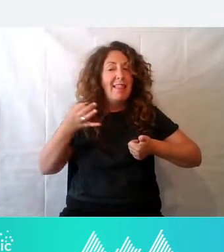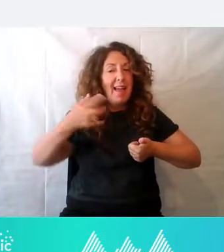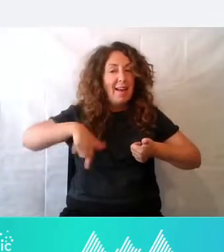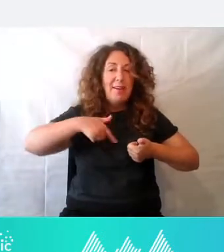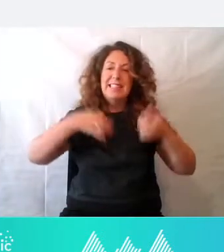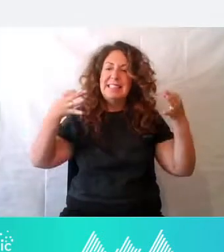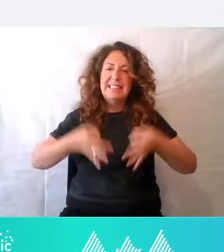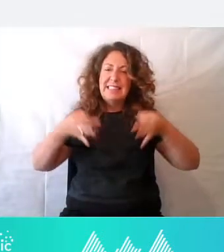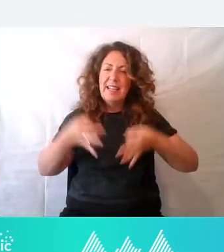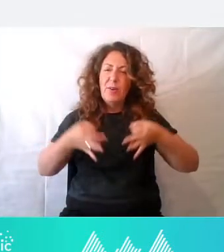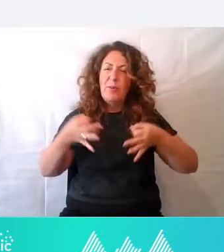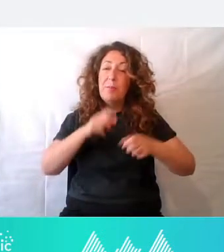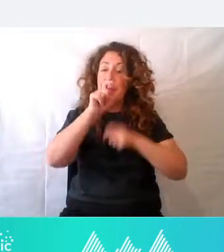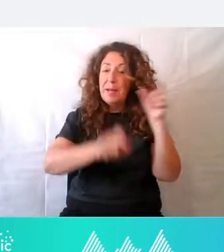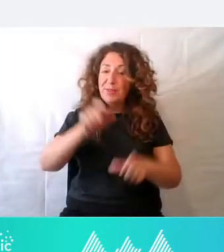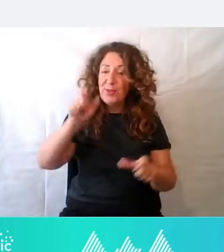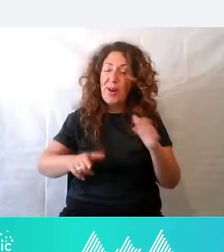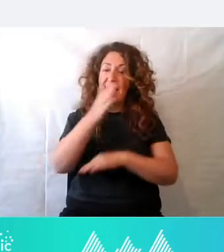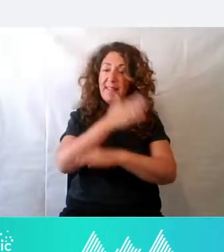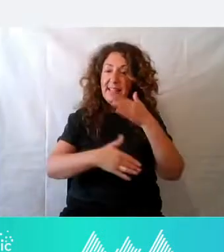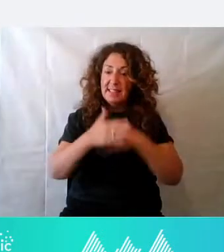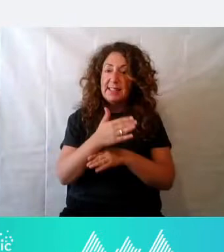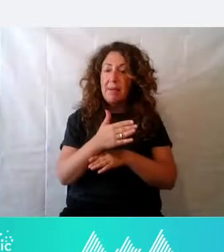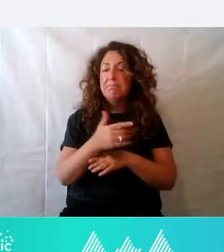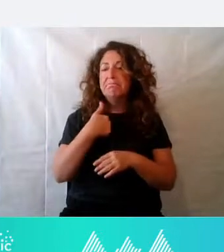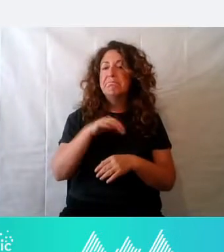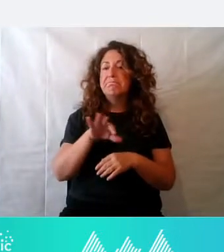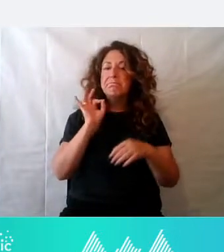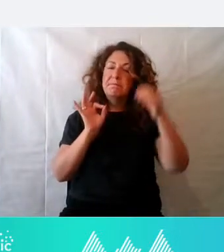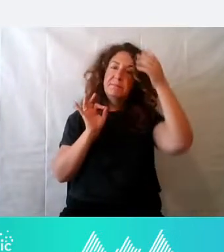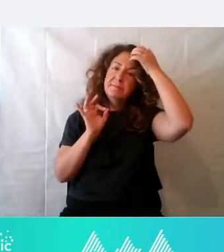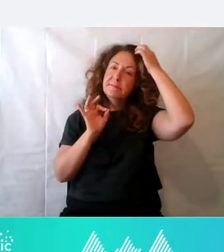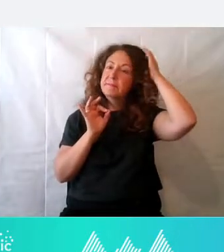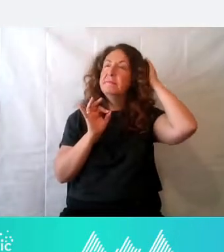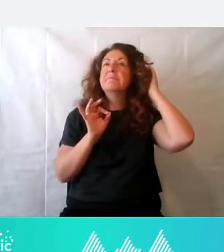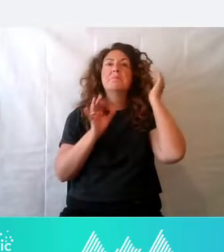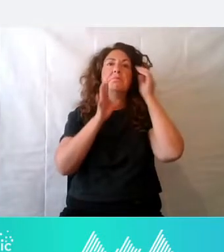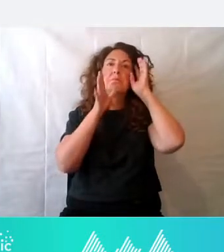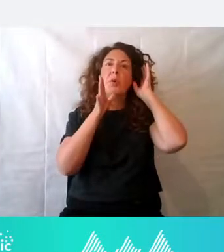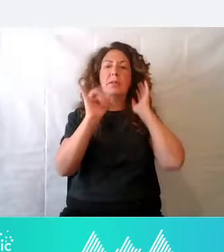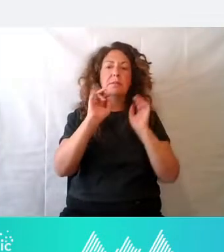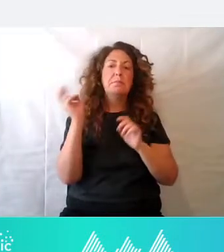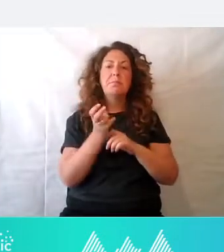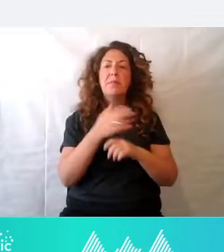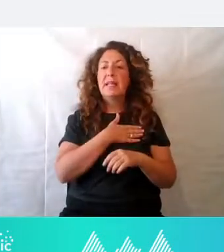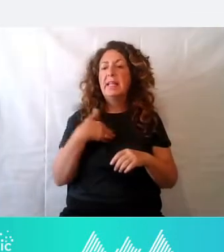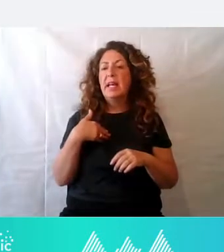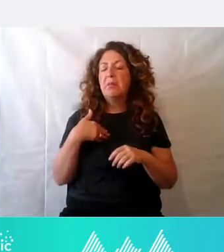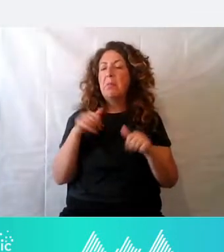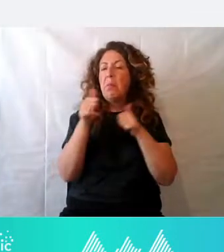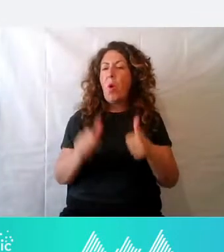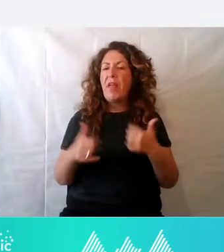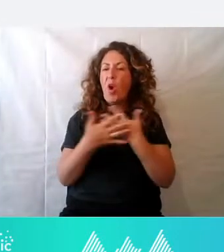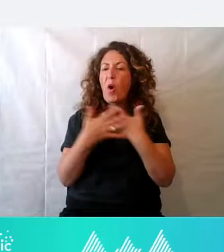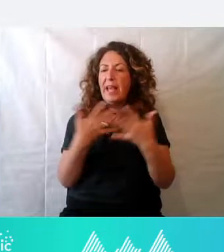con discapacidad que deciden por cualquier cuestión apostar por un modelo híbrido apostar por trabajar desde